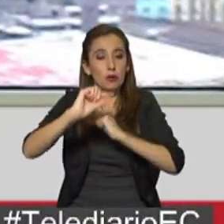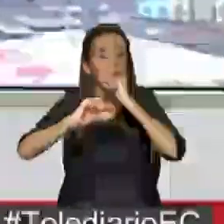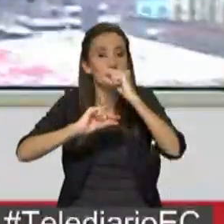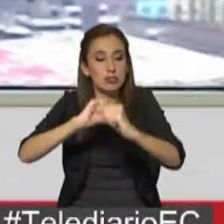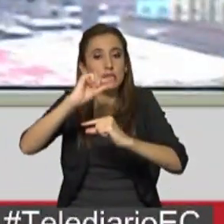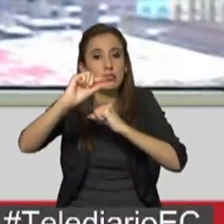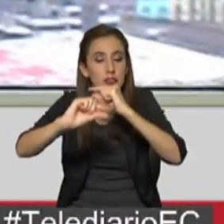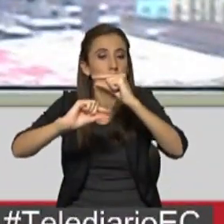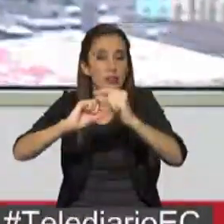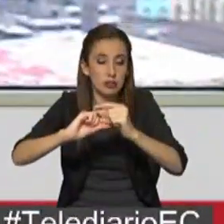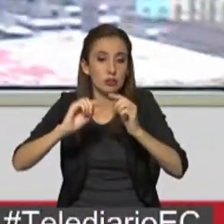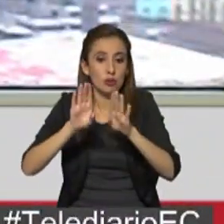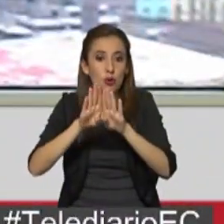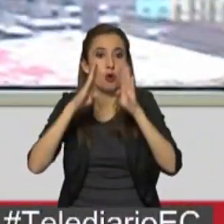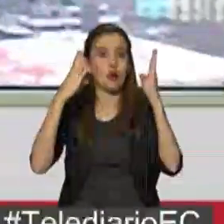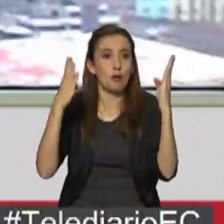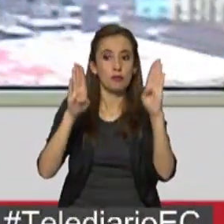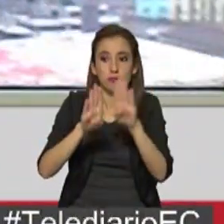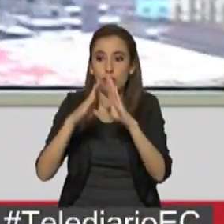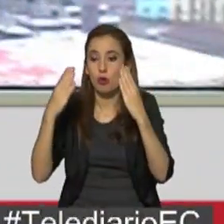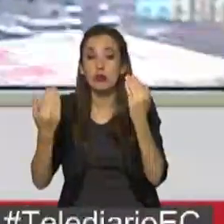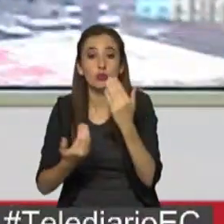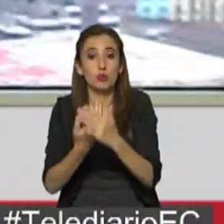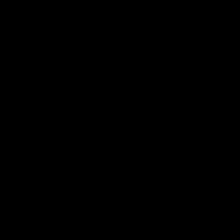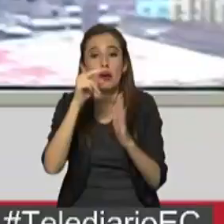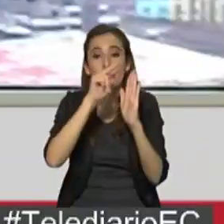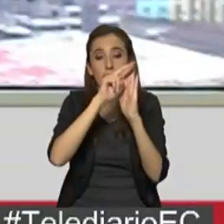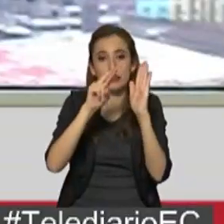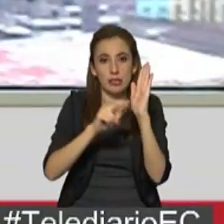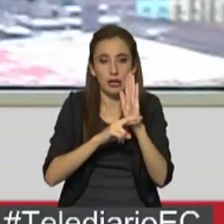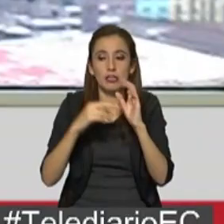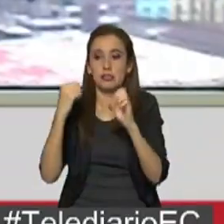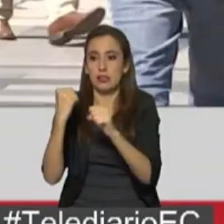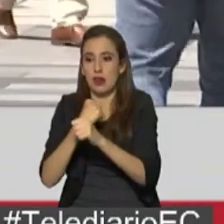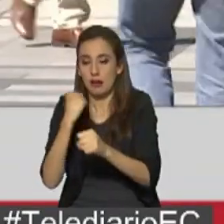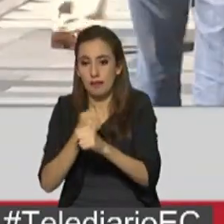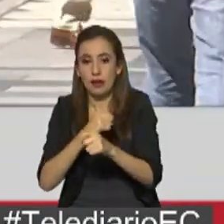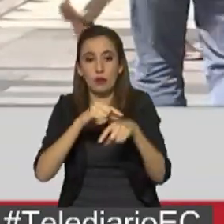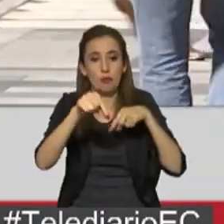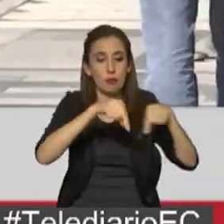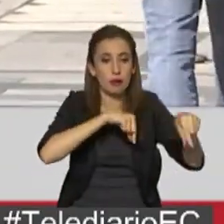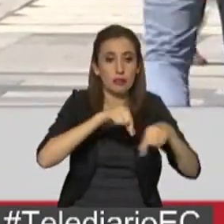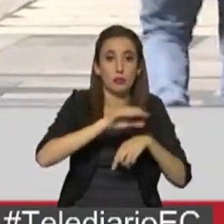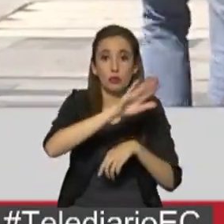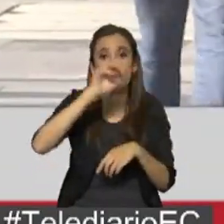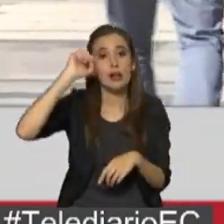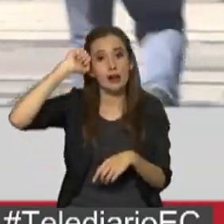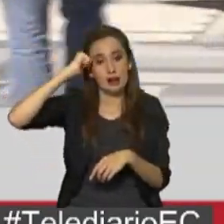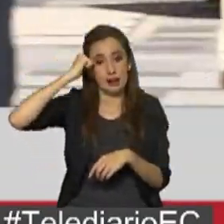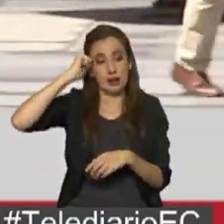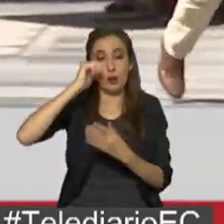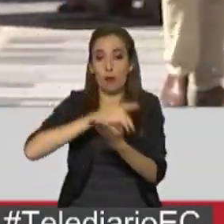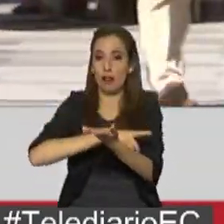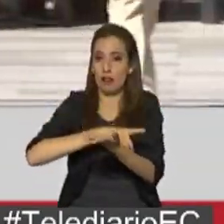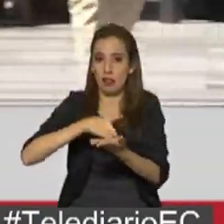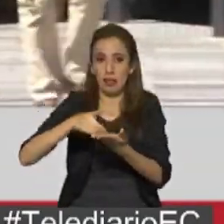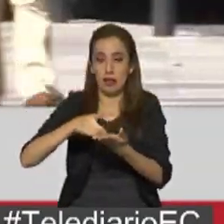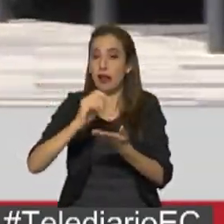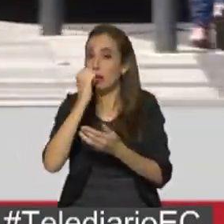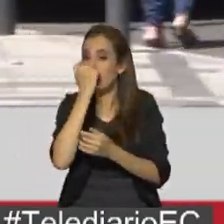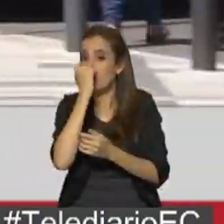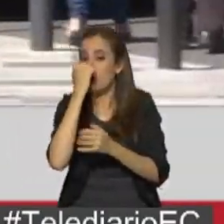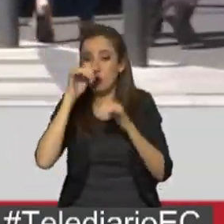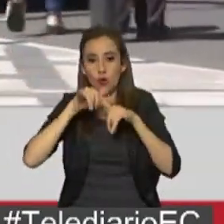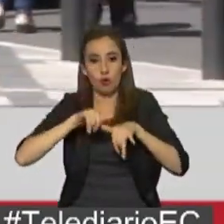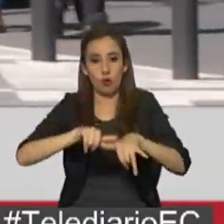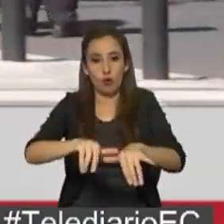luego del cob y habrán nuevas reglas para el trabajo a la movilización recuerda entonces en esta semana continúa la medida de